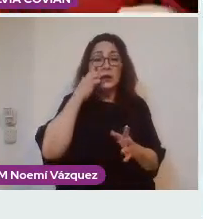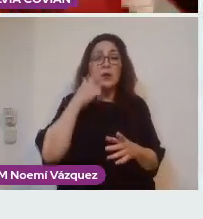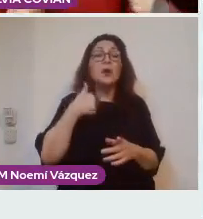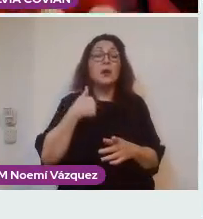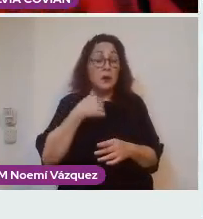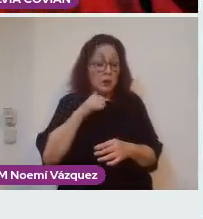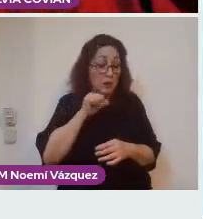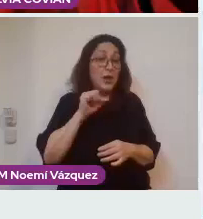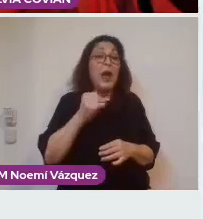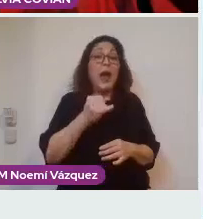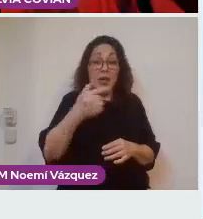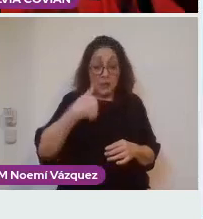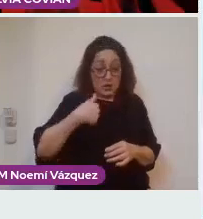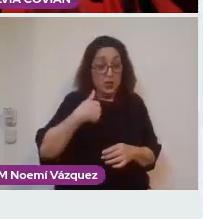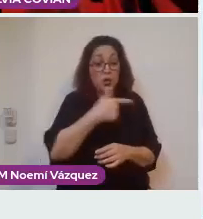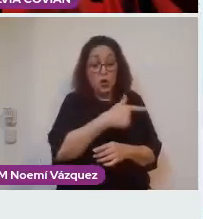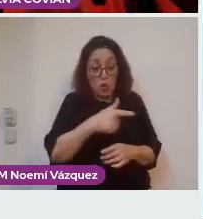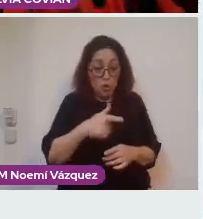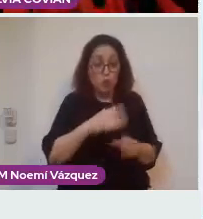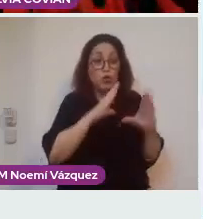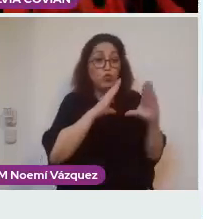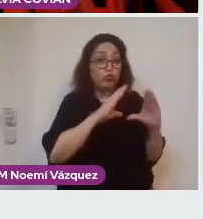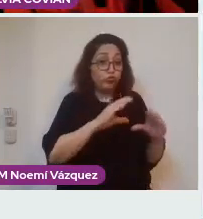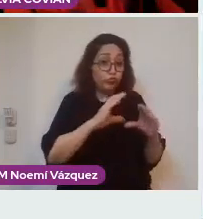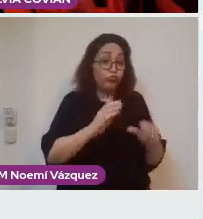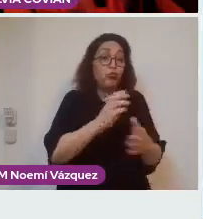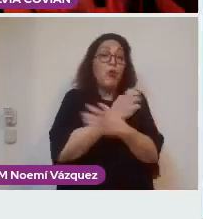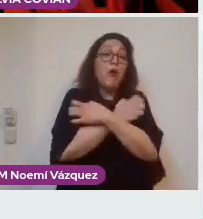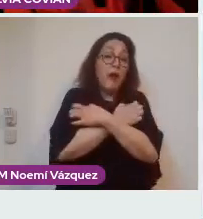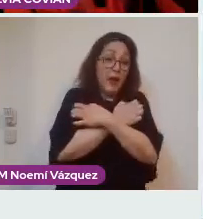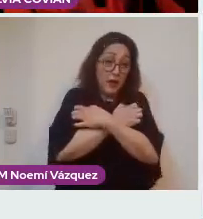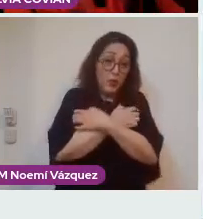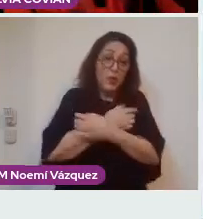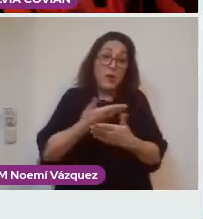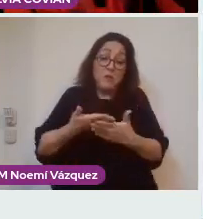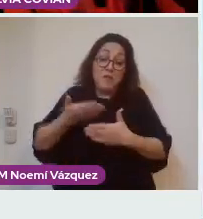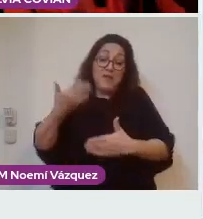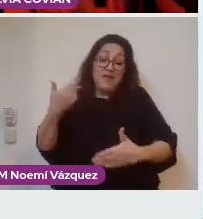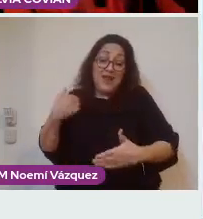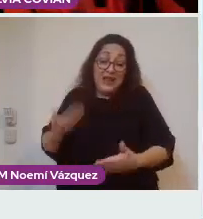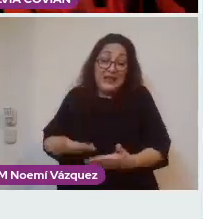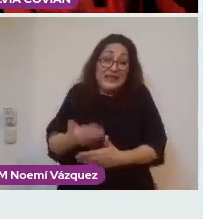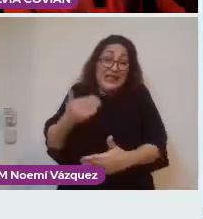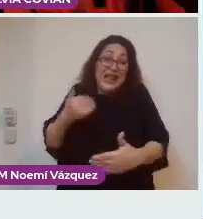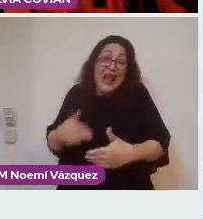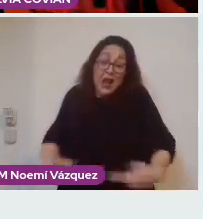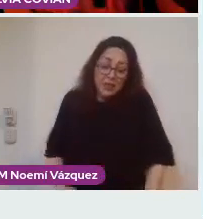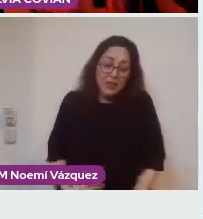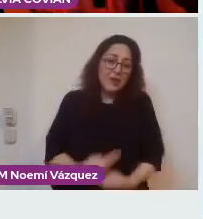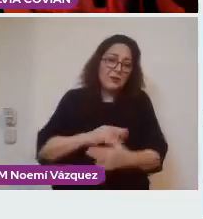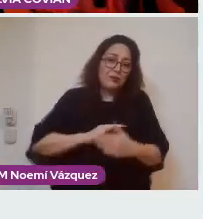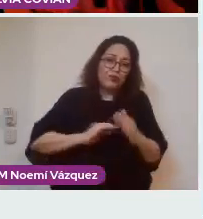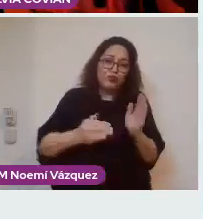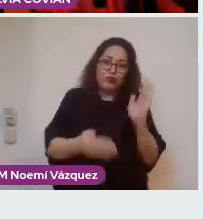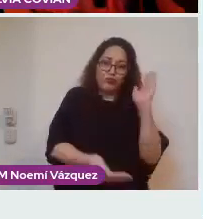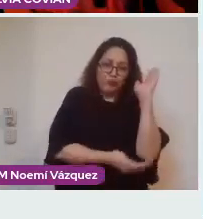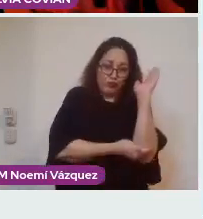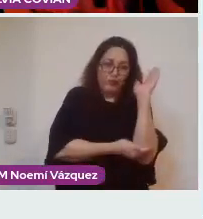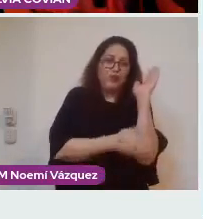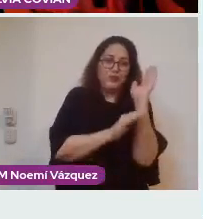y sentimientos insoportables y dolorosos. ¿Quién no ha tenido emociones y sentimientos insoportables y dolorosos? Pero